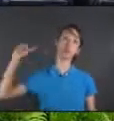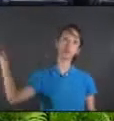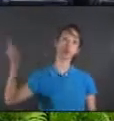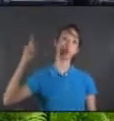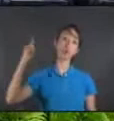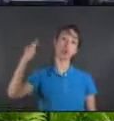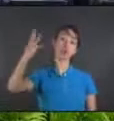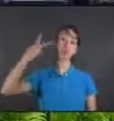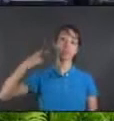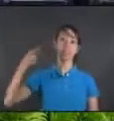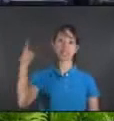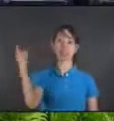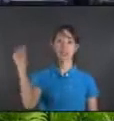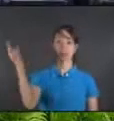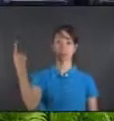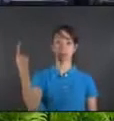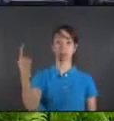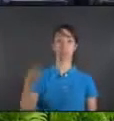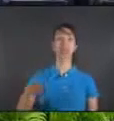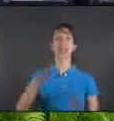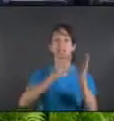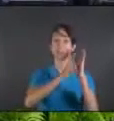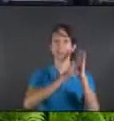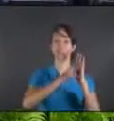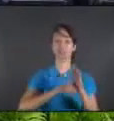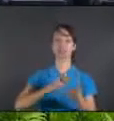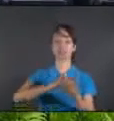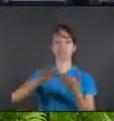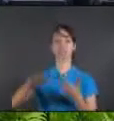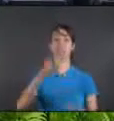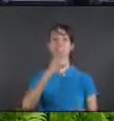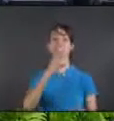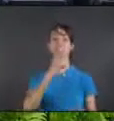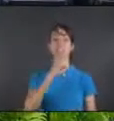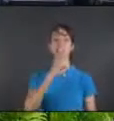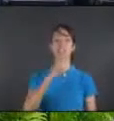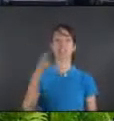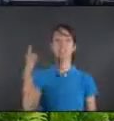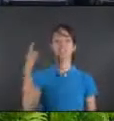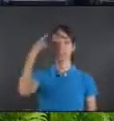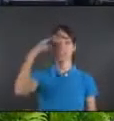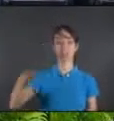Muy bien, de esa manera yo sé que no es malo. Ok, volvamos al punto.